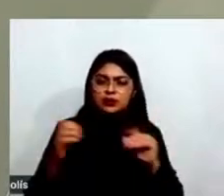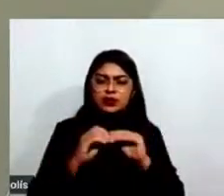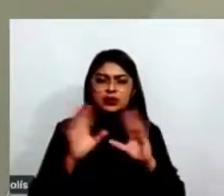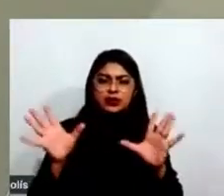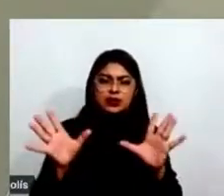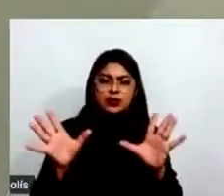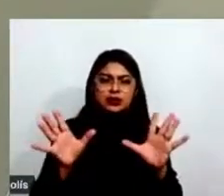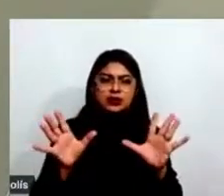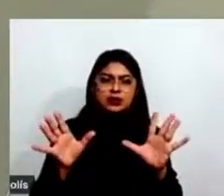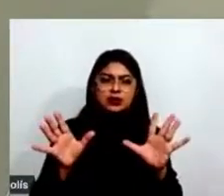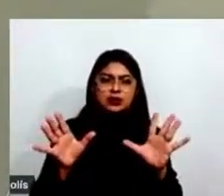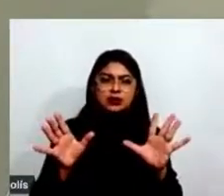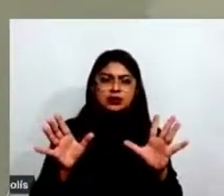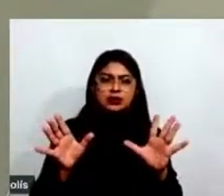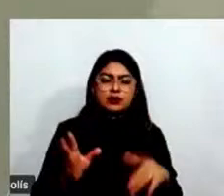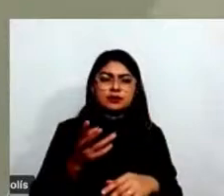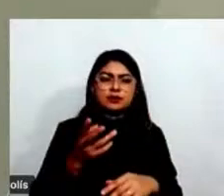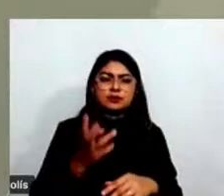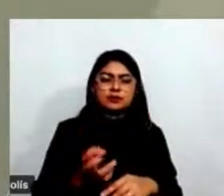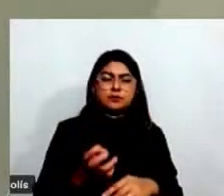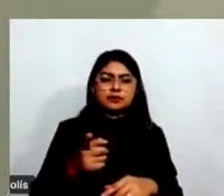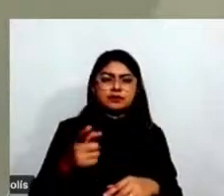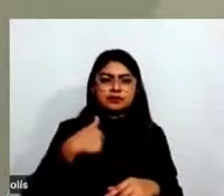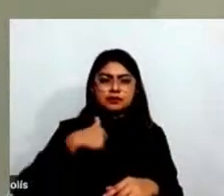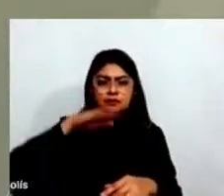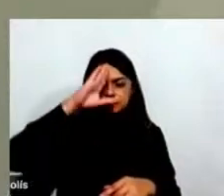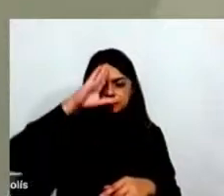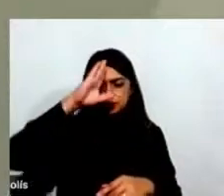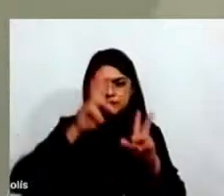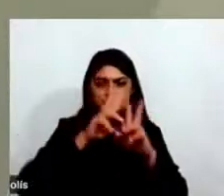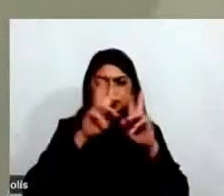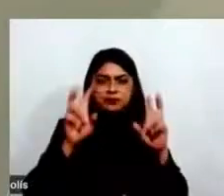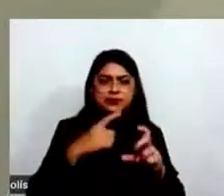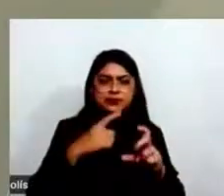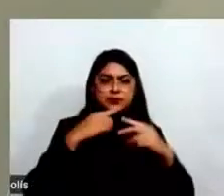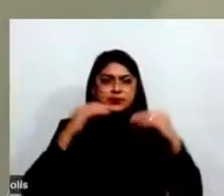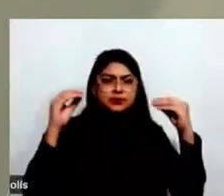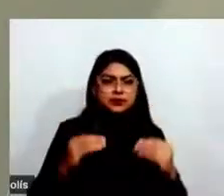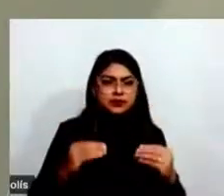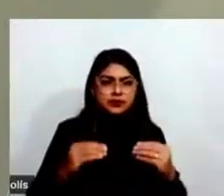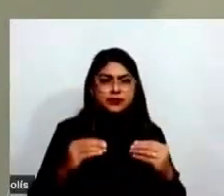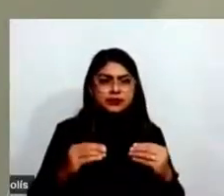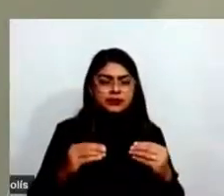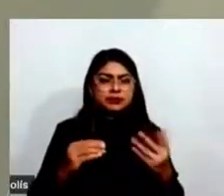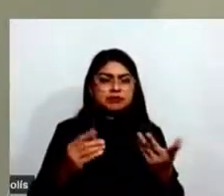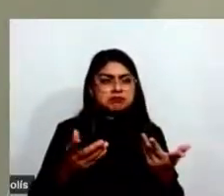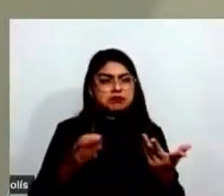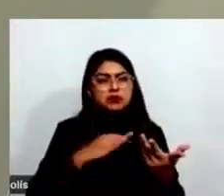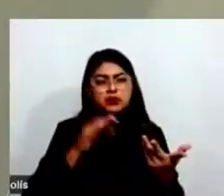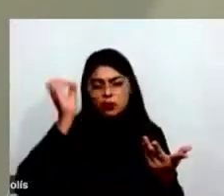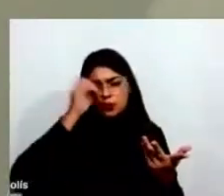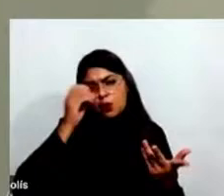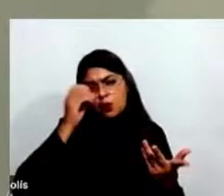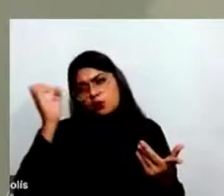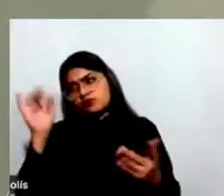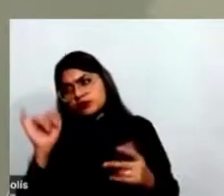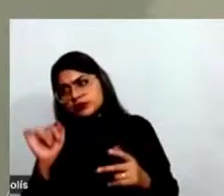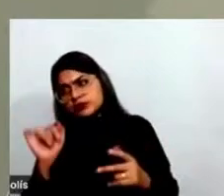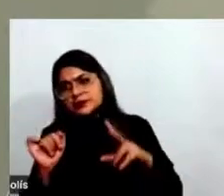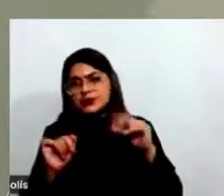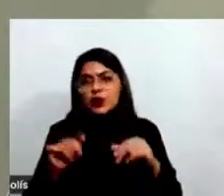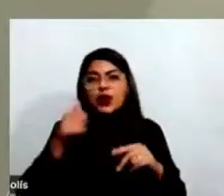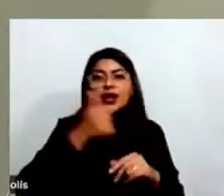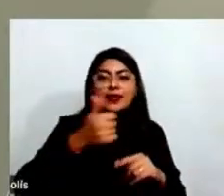yo creo que es discutible y da lugar es como el vaso que puede estar medio lleno y medio vacío.